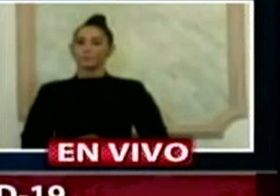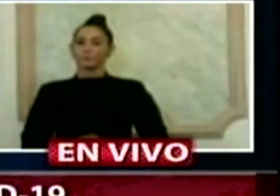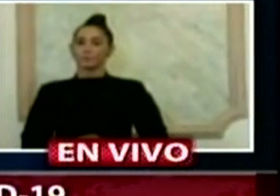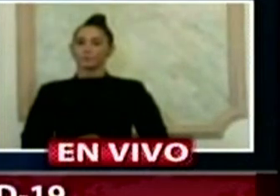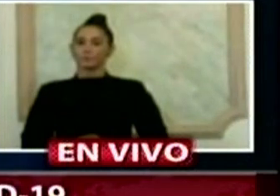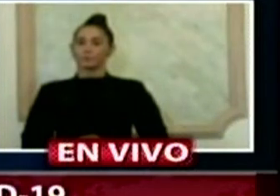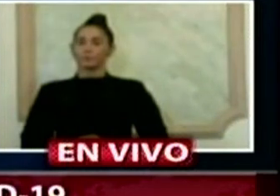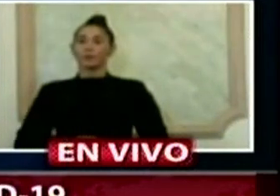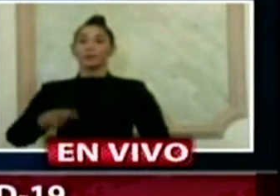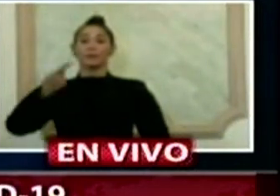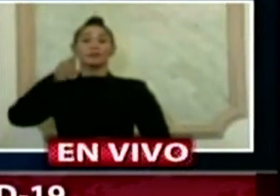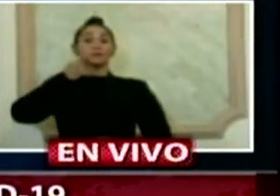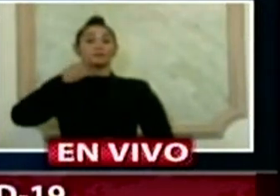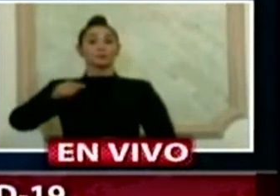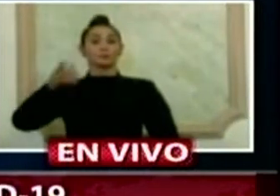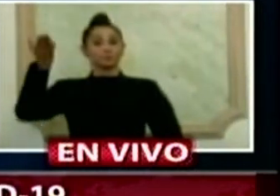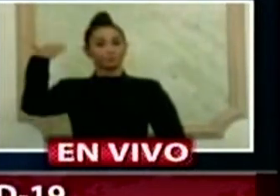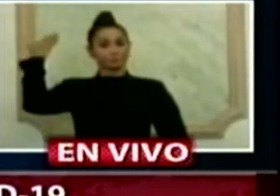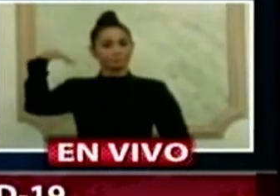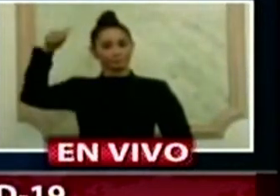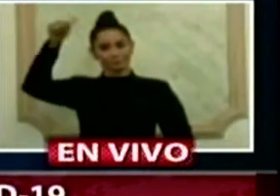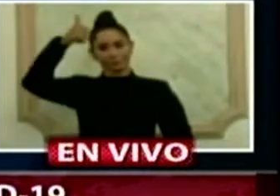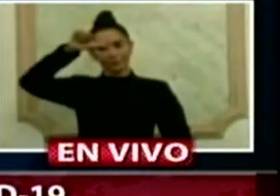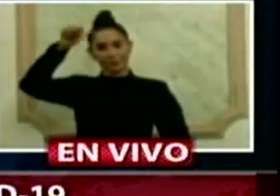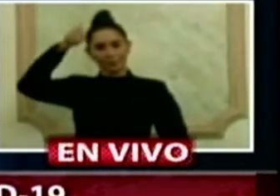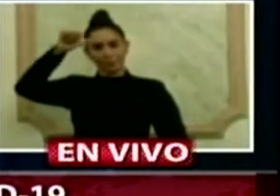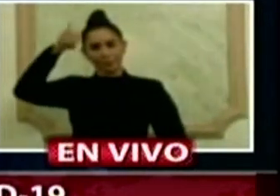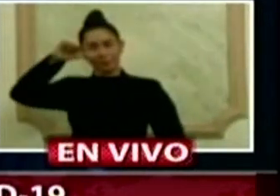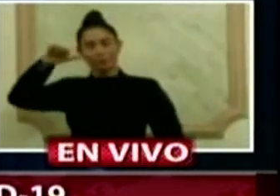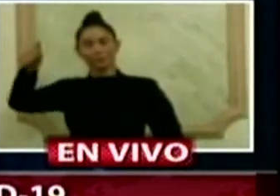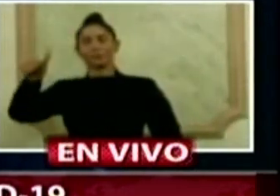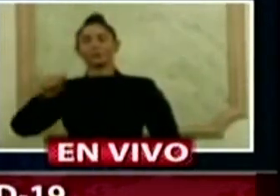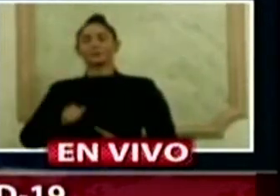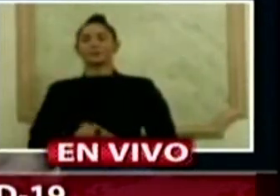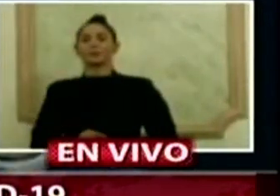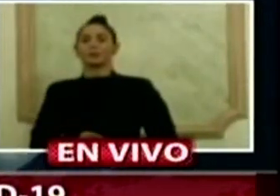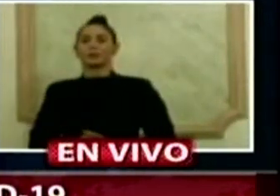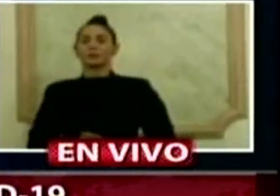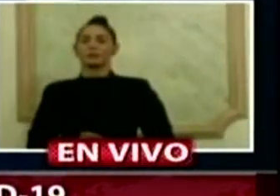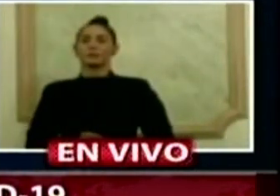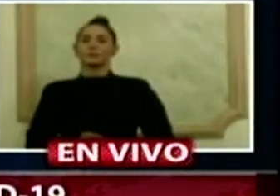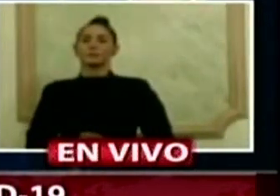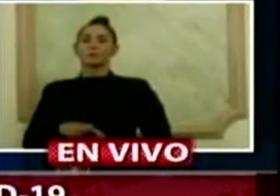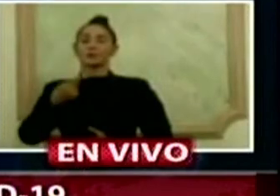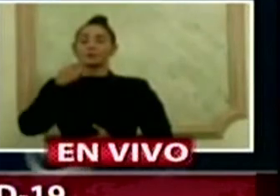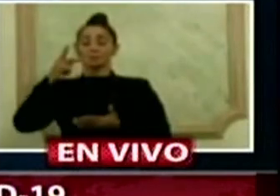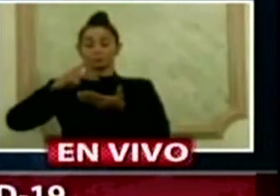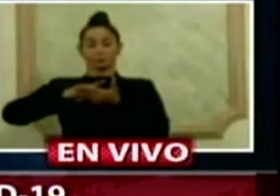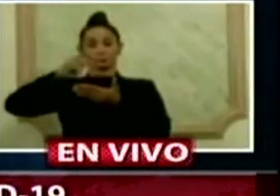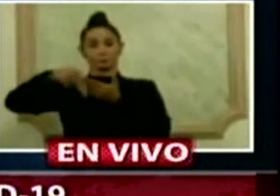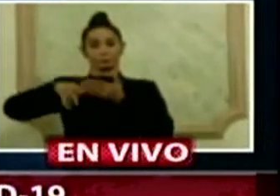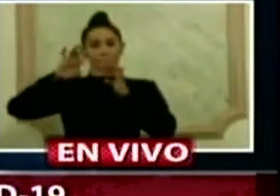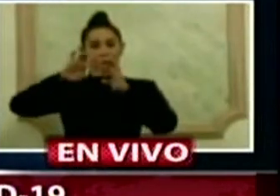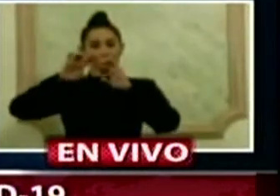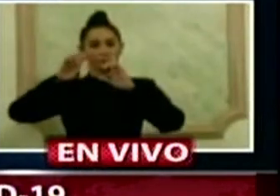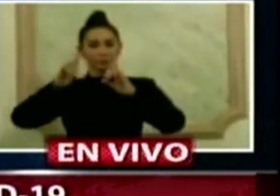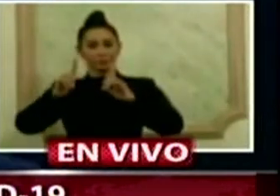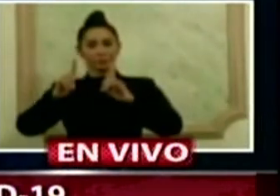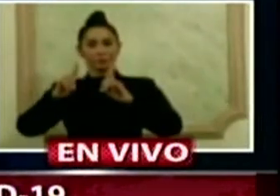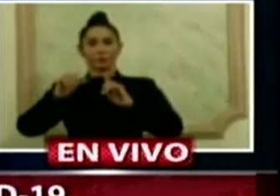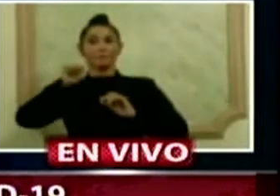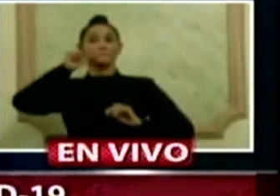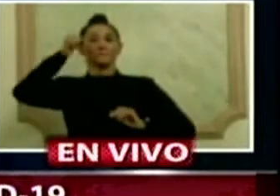el pasado domingo, es ya con este plan, con el plan de educación que vamos a presentar